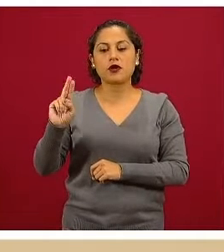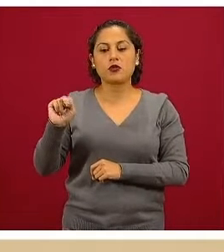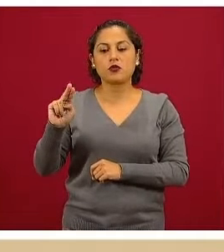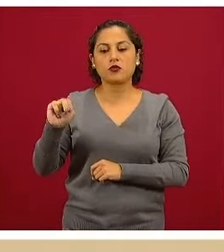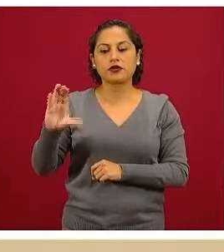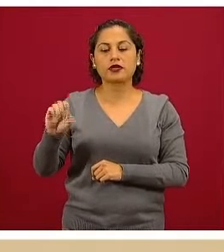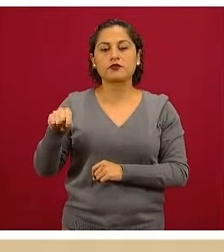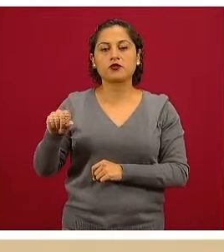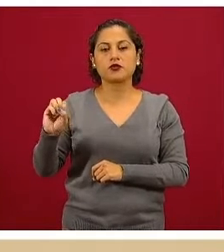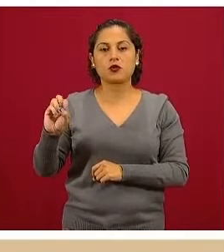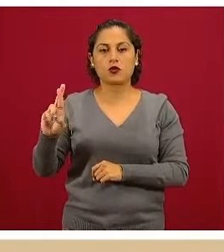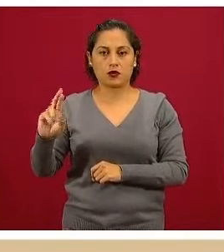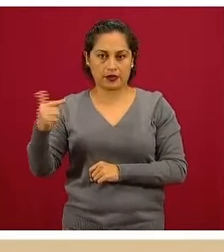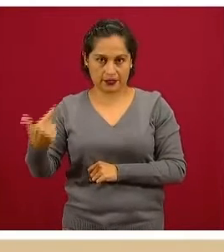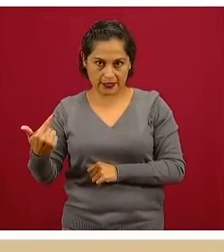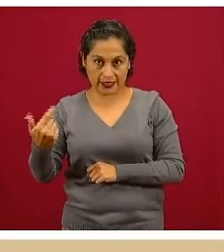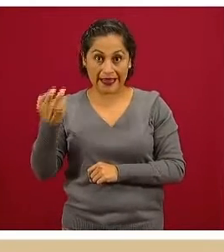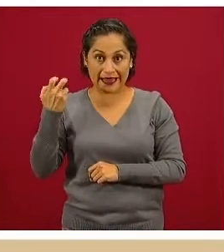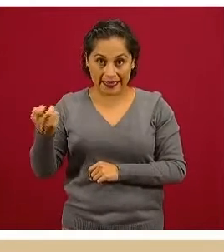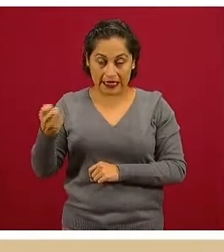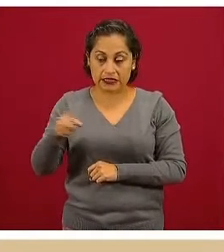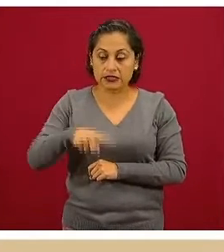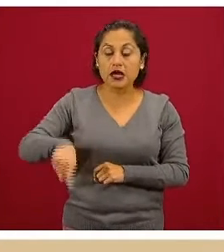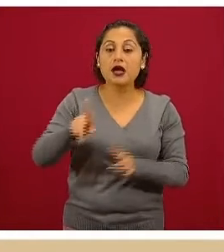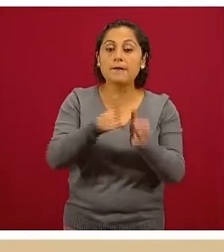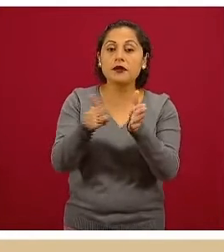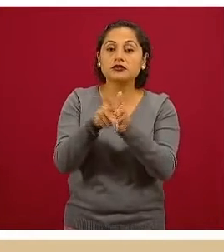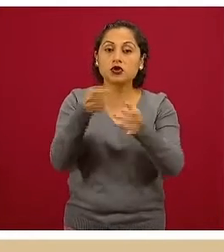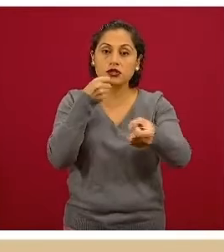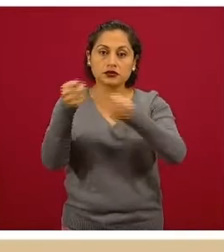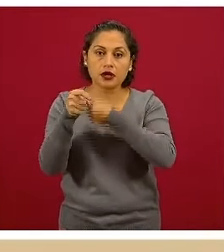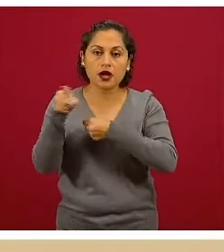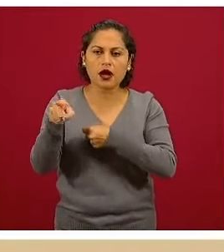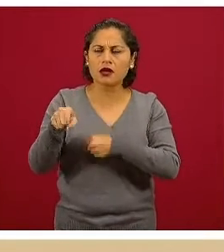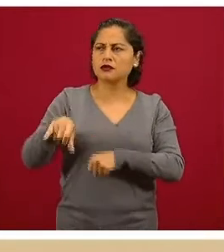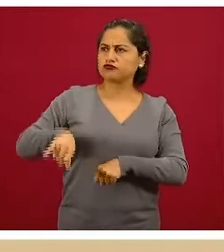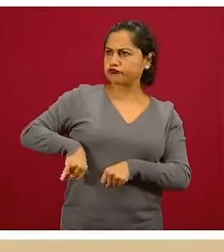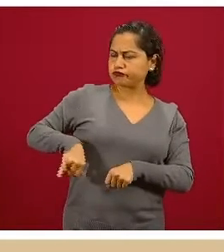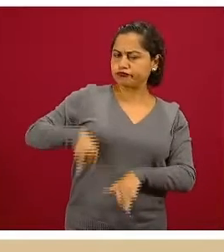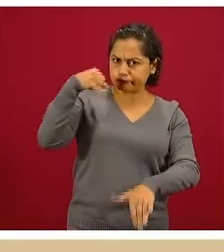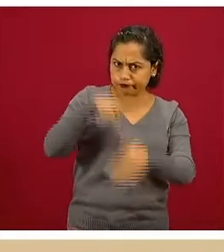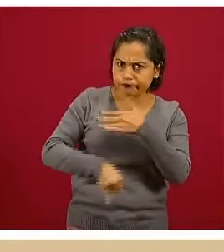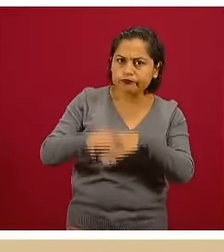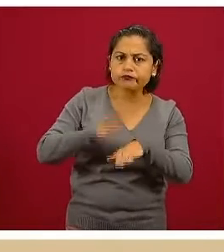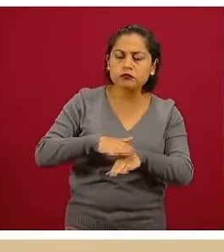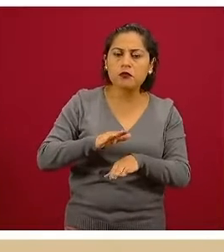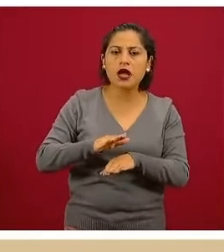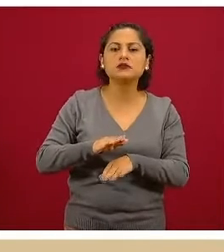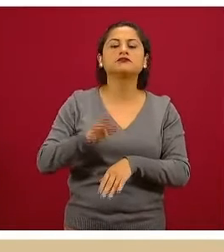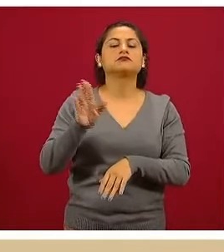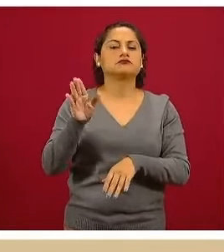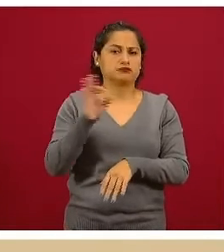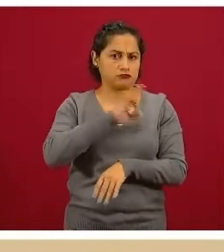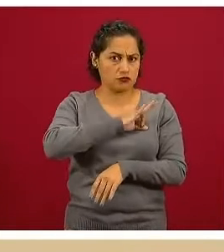esperamos que las personas, cada una puedan juntarse. Por tanto, le vamos a difundir en